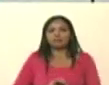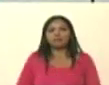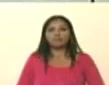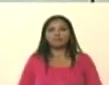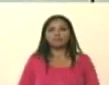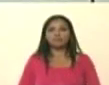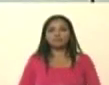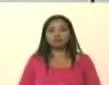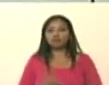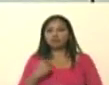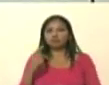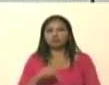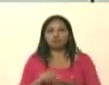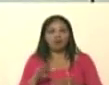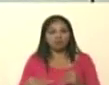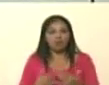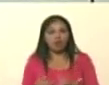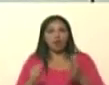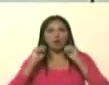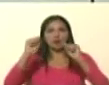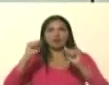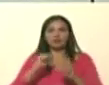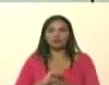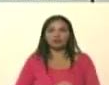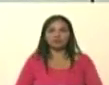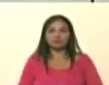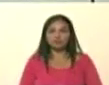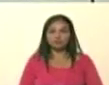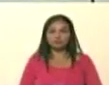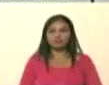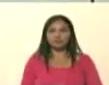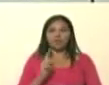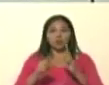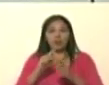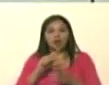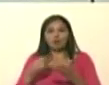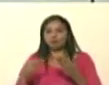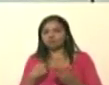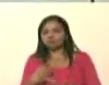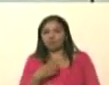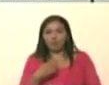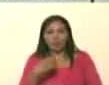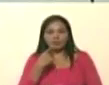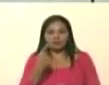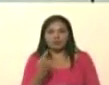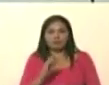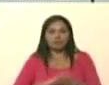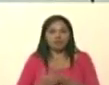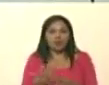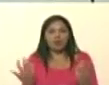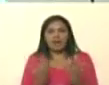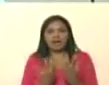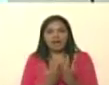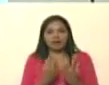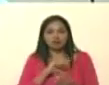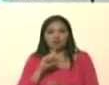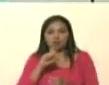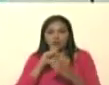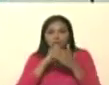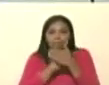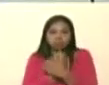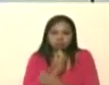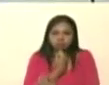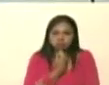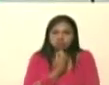lo estamos logrando hay cosas que no las puedo decir porque como una guerra hay que guardar algunos